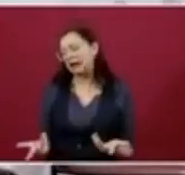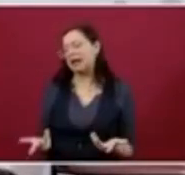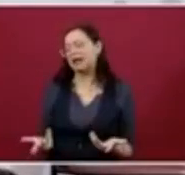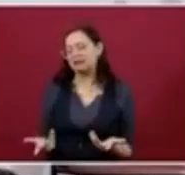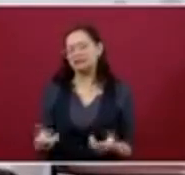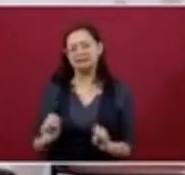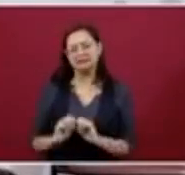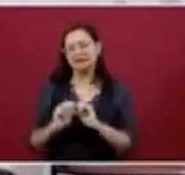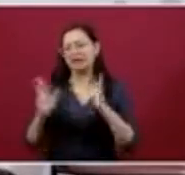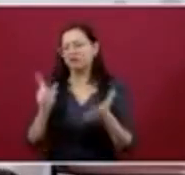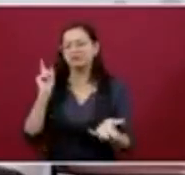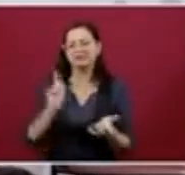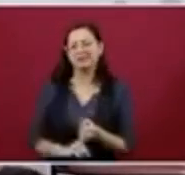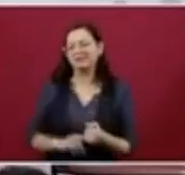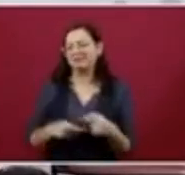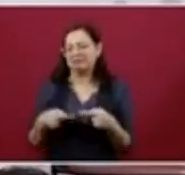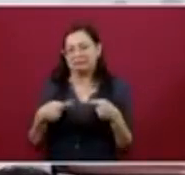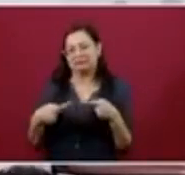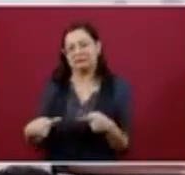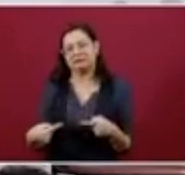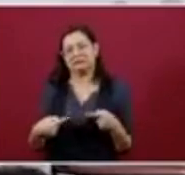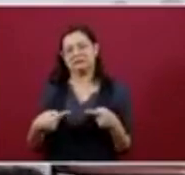como en todo.